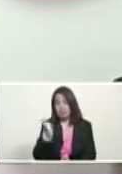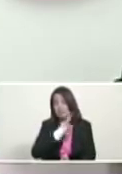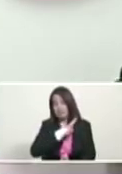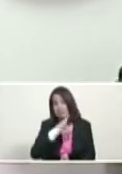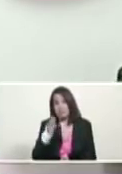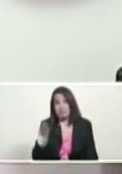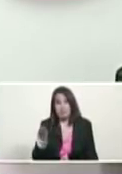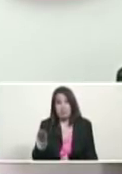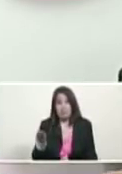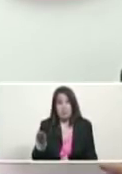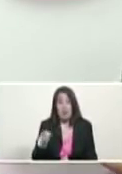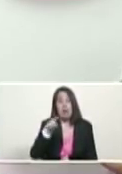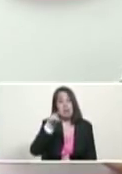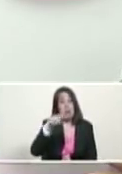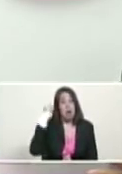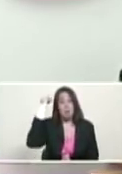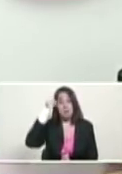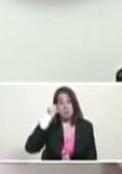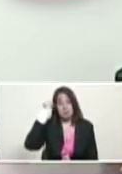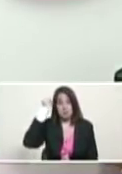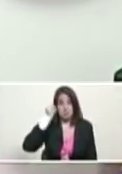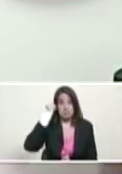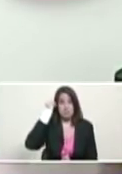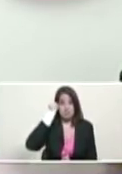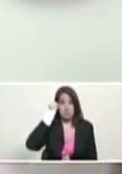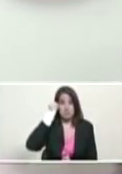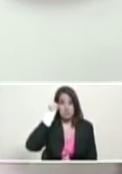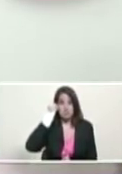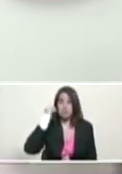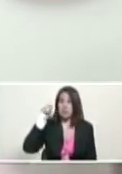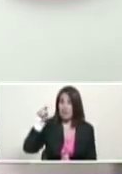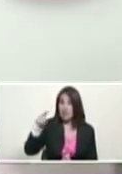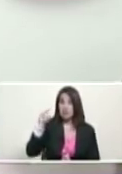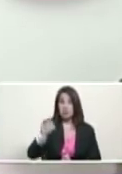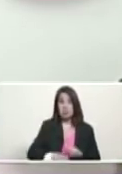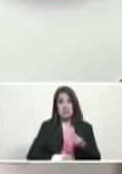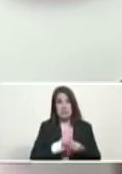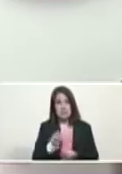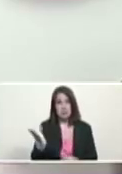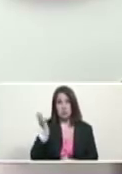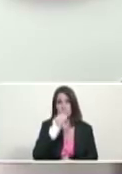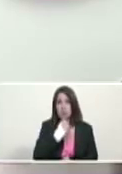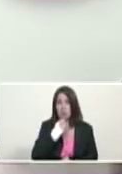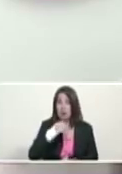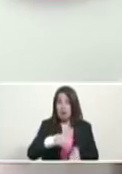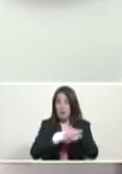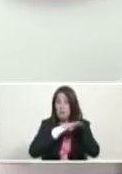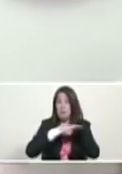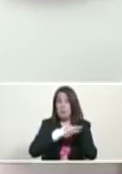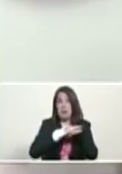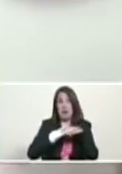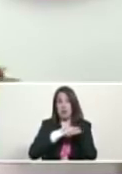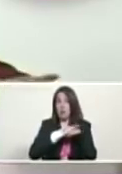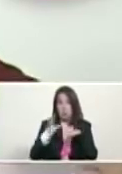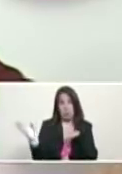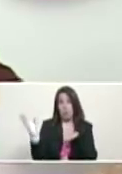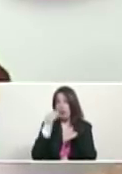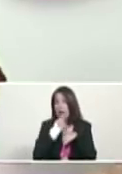Por eso llamo a tu reflexión, compatriota. Esto que se ha hecho no tiene perdón. No tiene